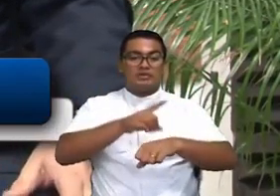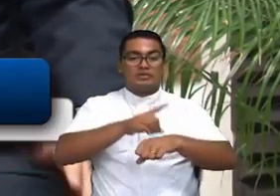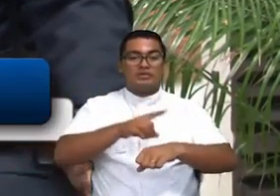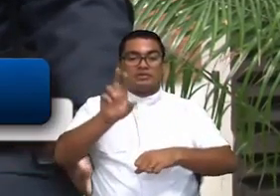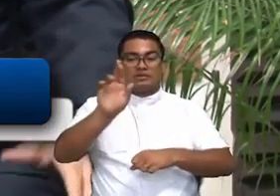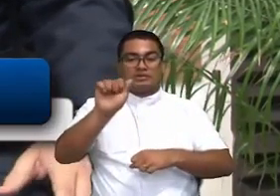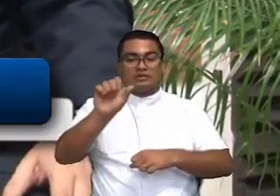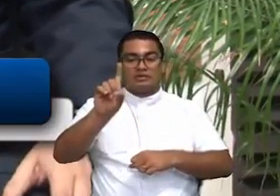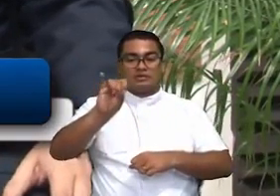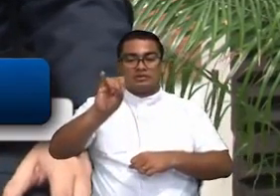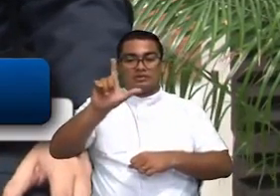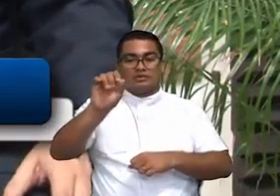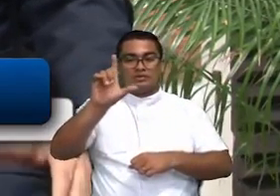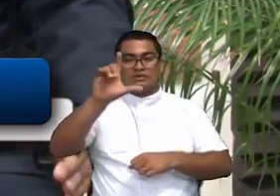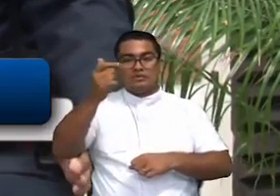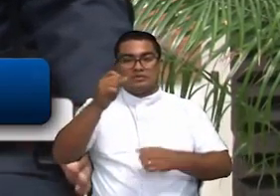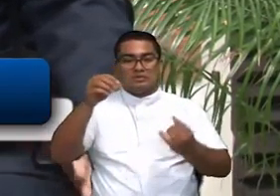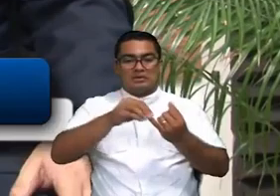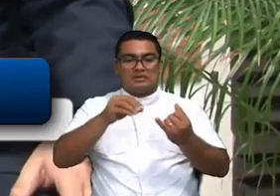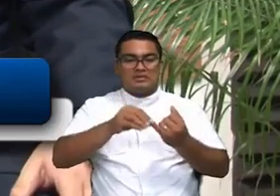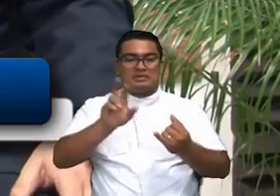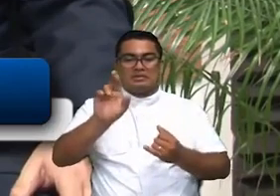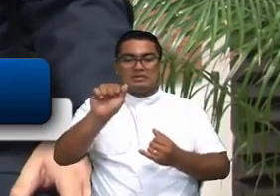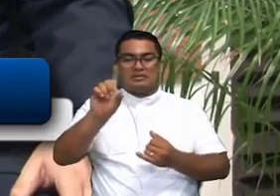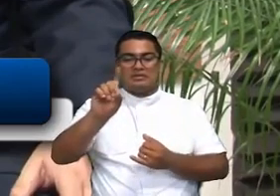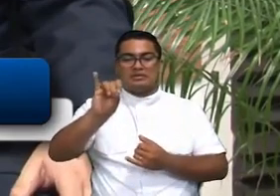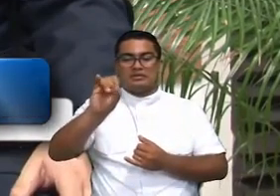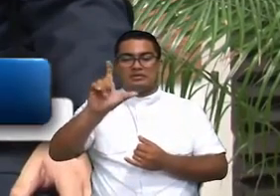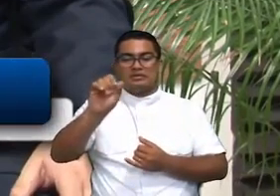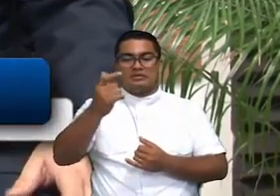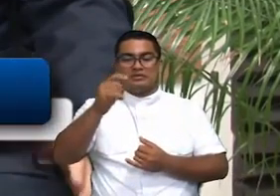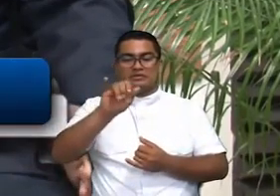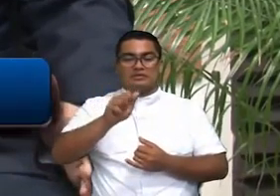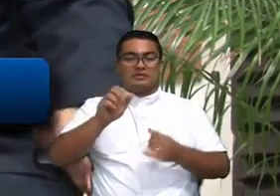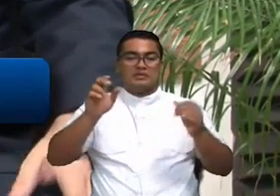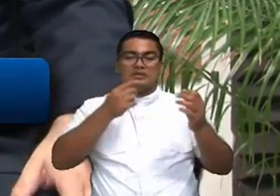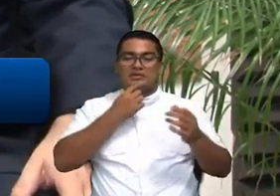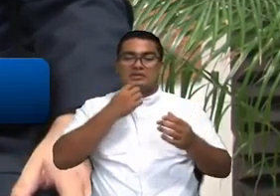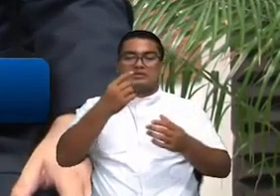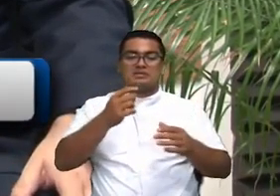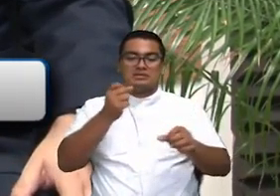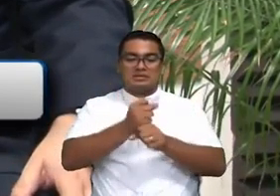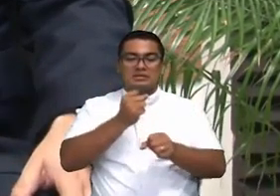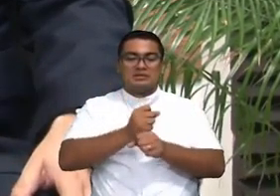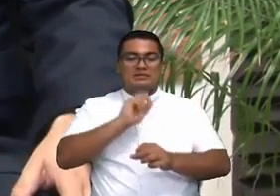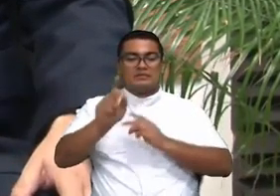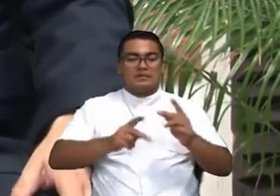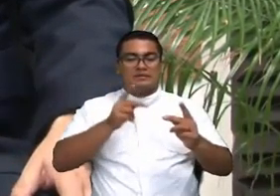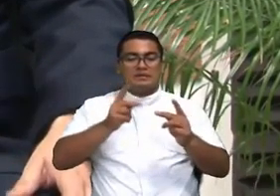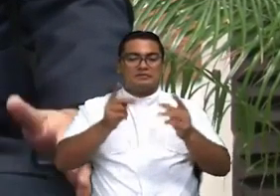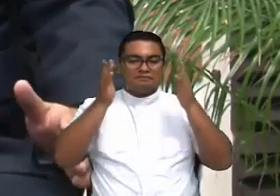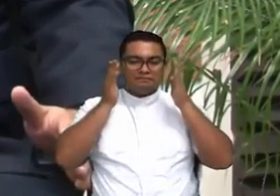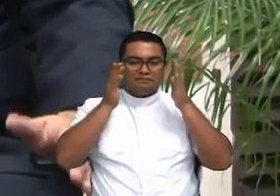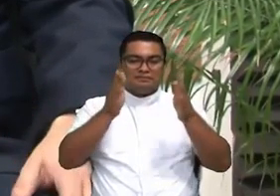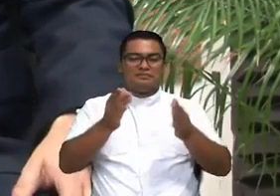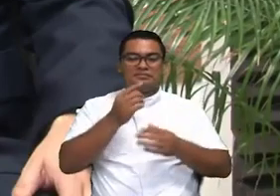a técnicos de radiología, a todo el personal que se encarga de dar un diagnóstico de calidad y calidez.